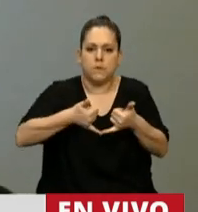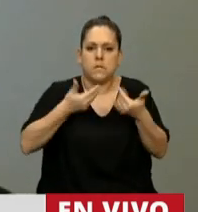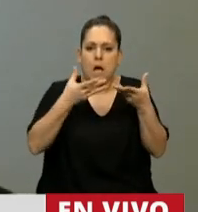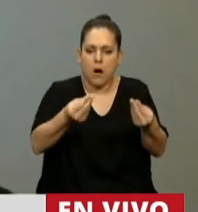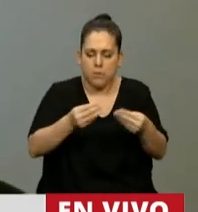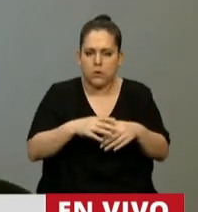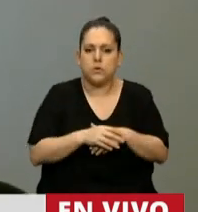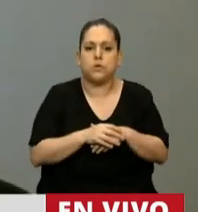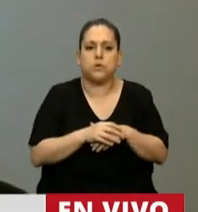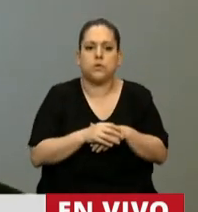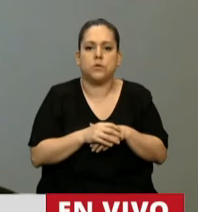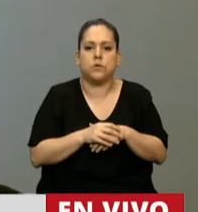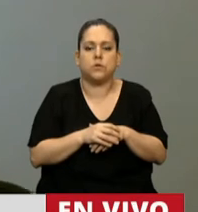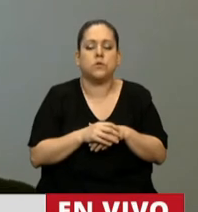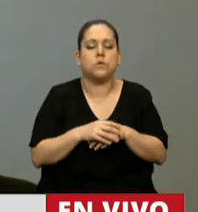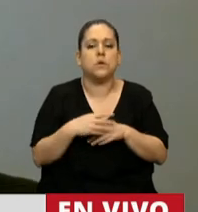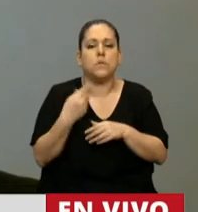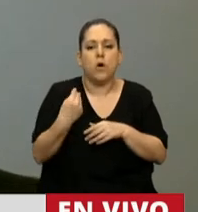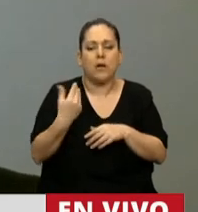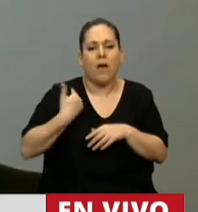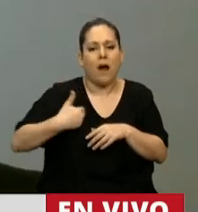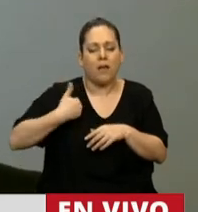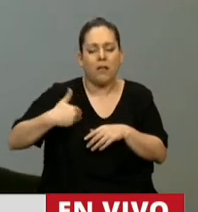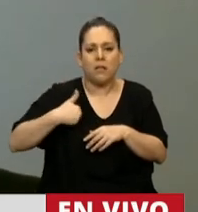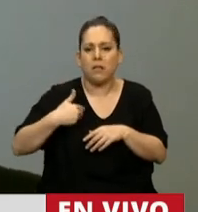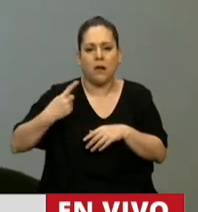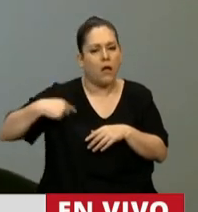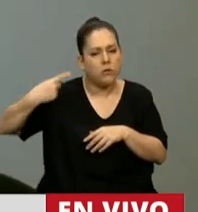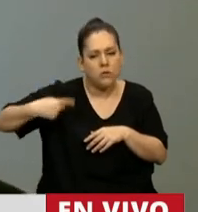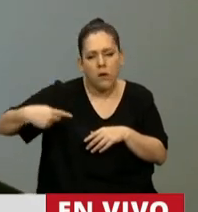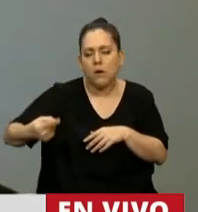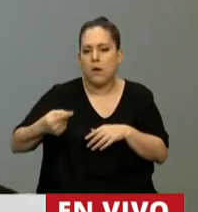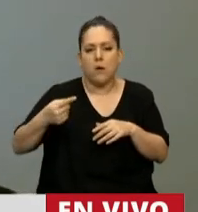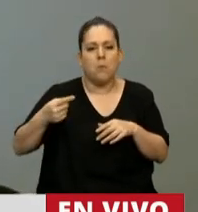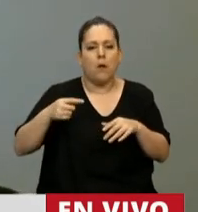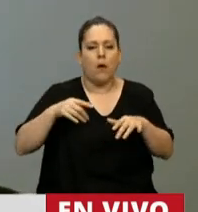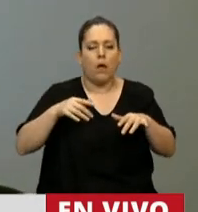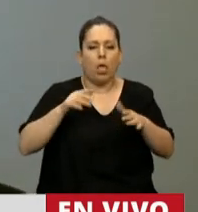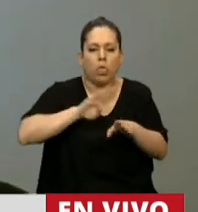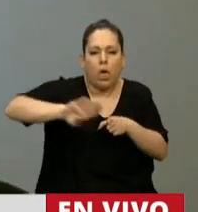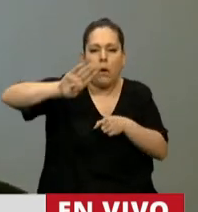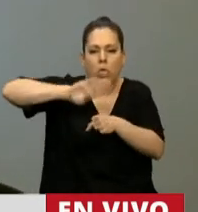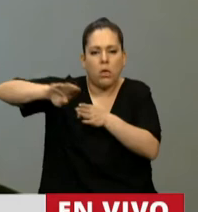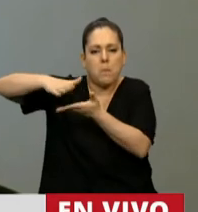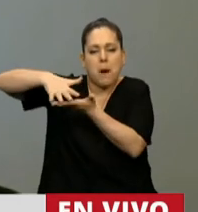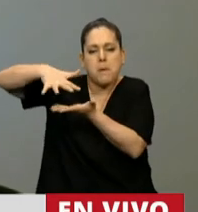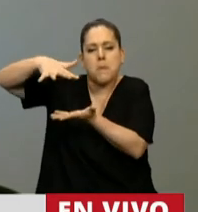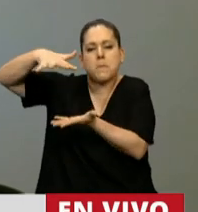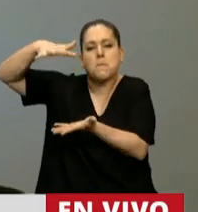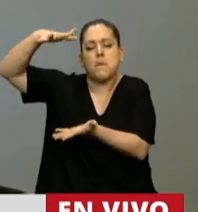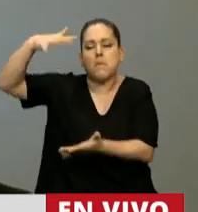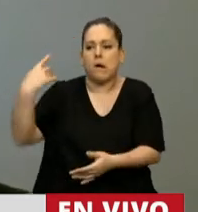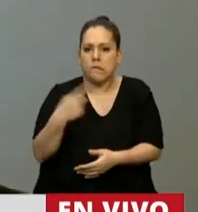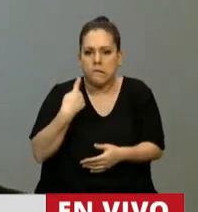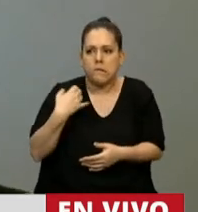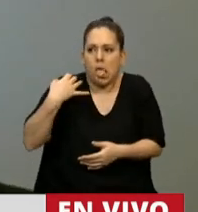opinión de por qué la Argentina recurrentemente va cayendo en crisis de deuda, que nos va exigiendo este tipo